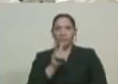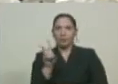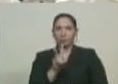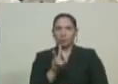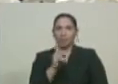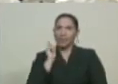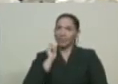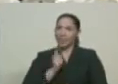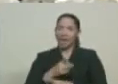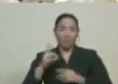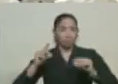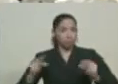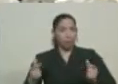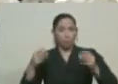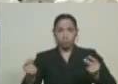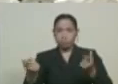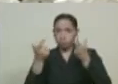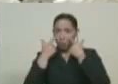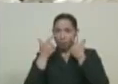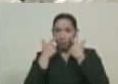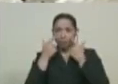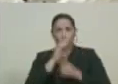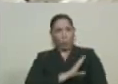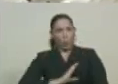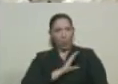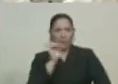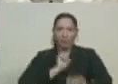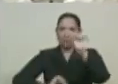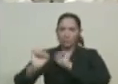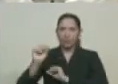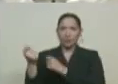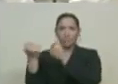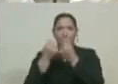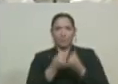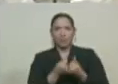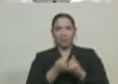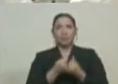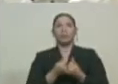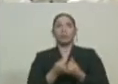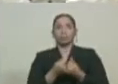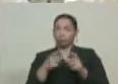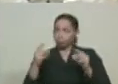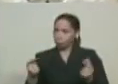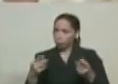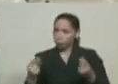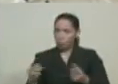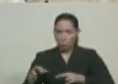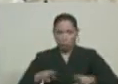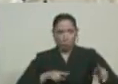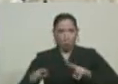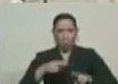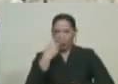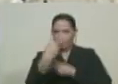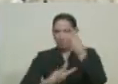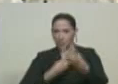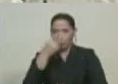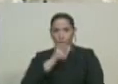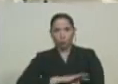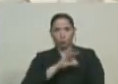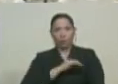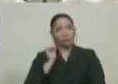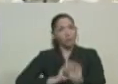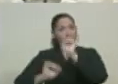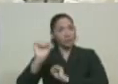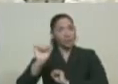debe activarse a través de los comités de defensa de precios, debe activarse a través de la Contraloría Social para defender los